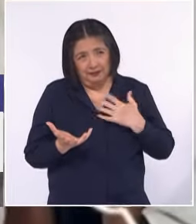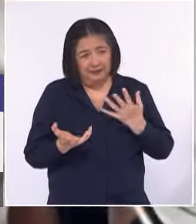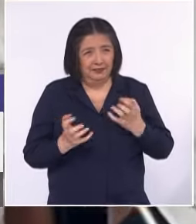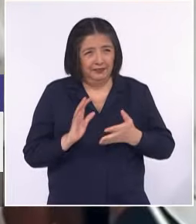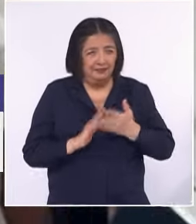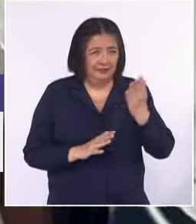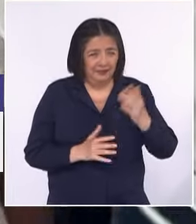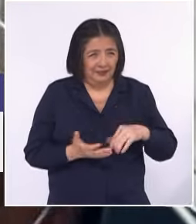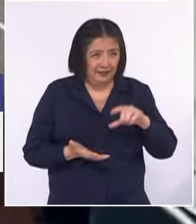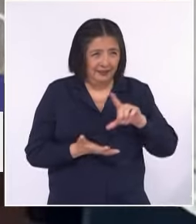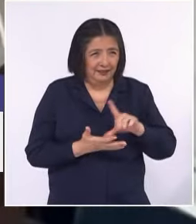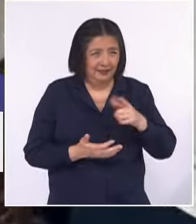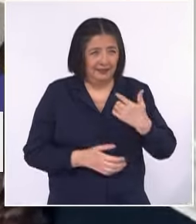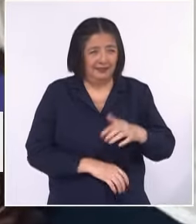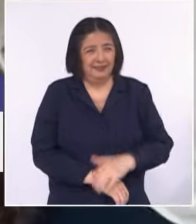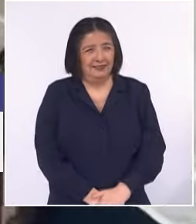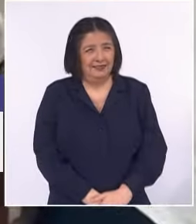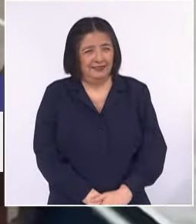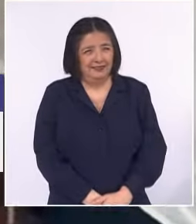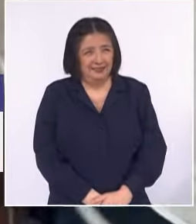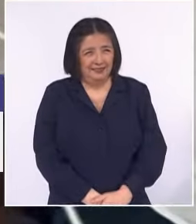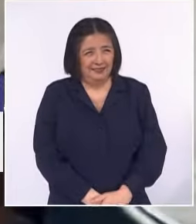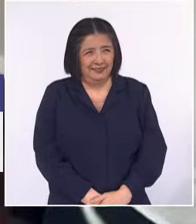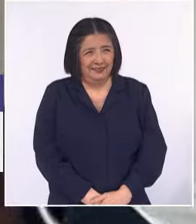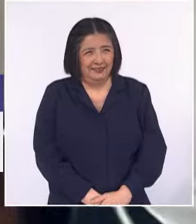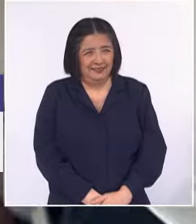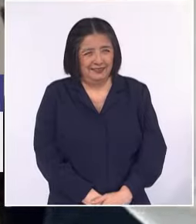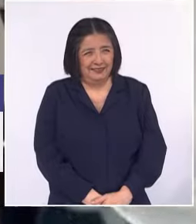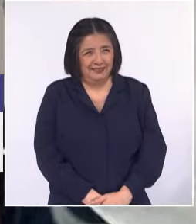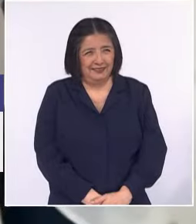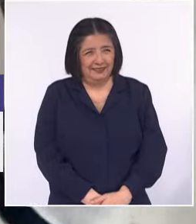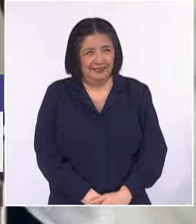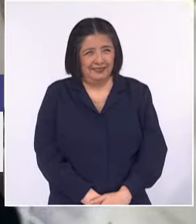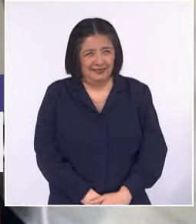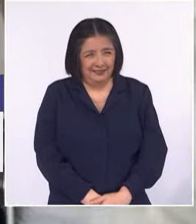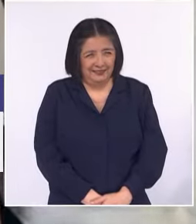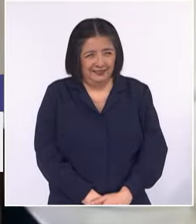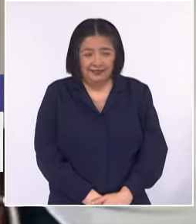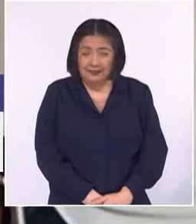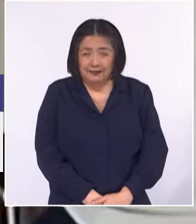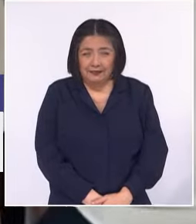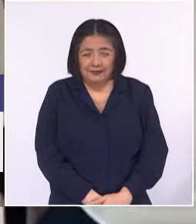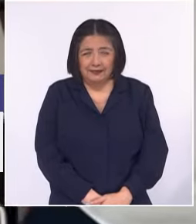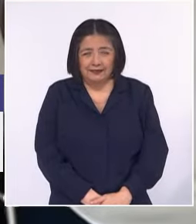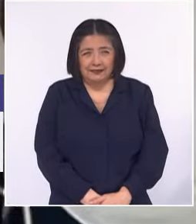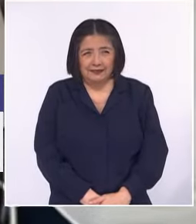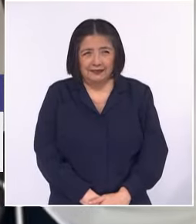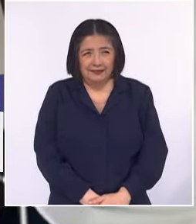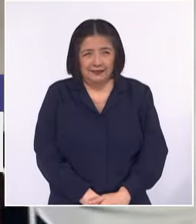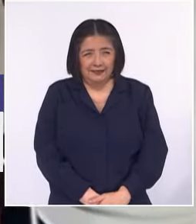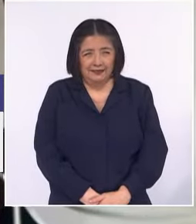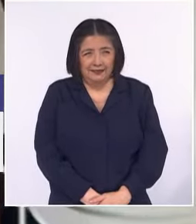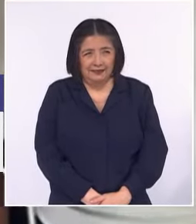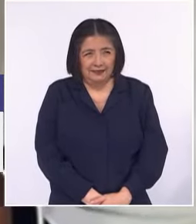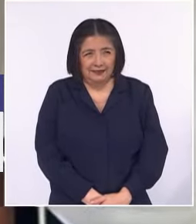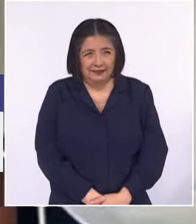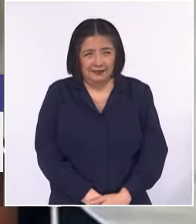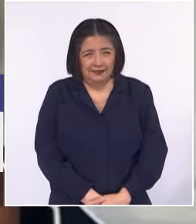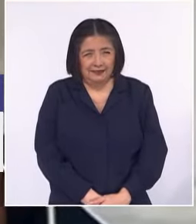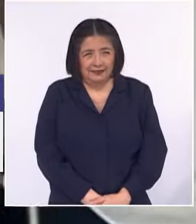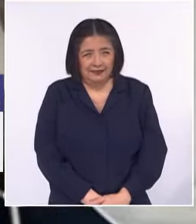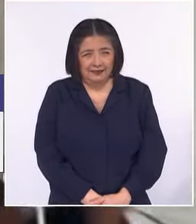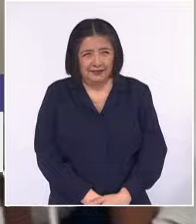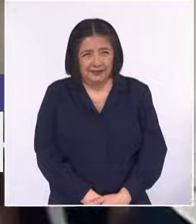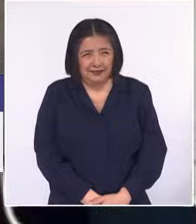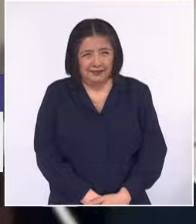se preocupó, no. A Gris, el voluntario de San José, grabando, y salimos ustedes allá con